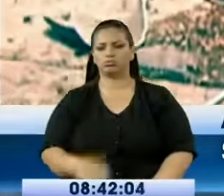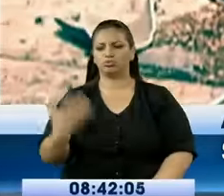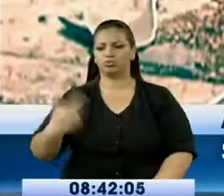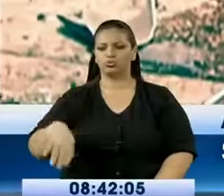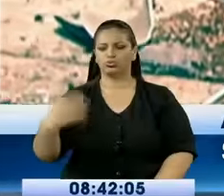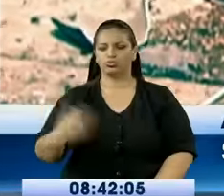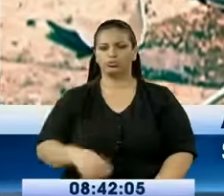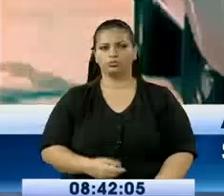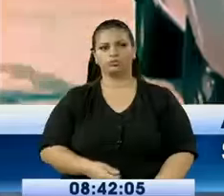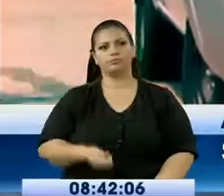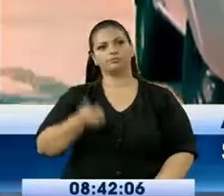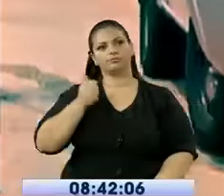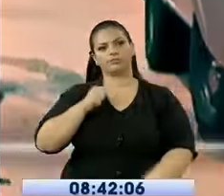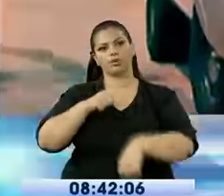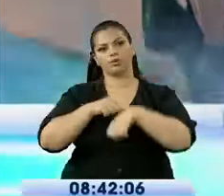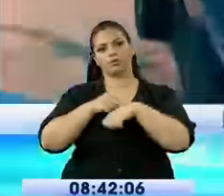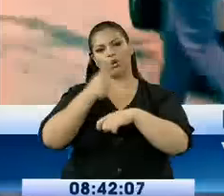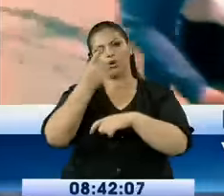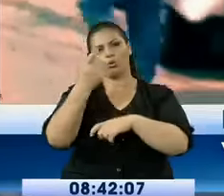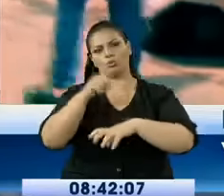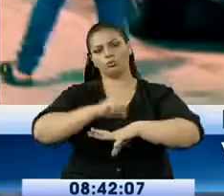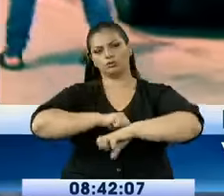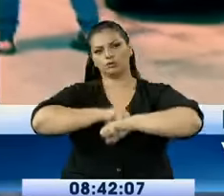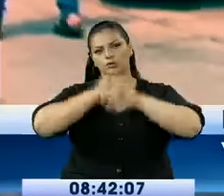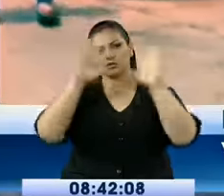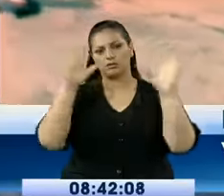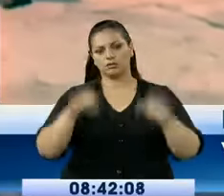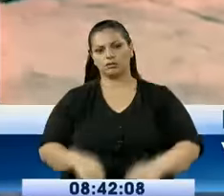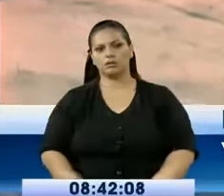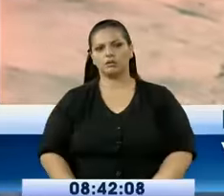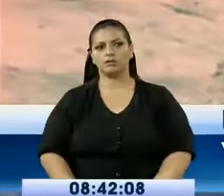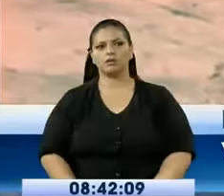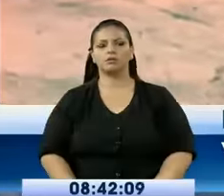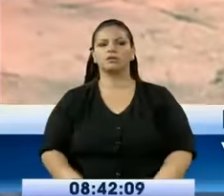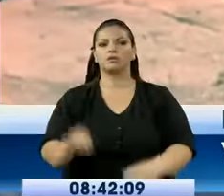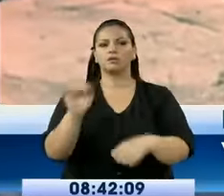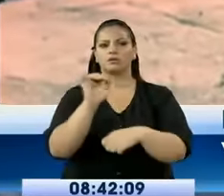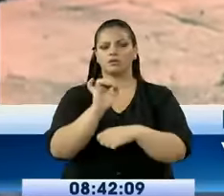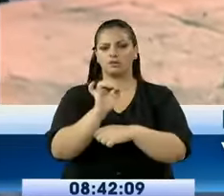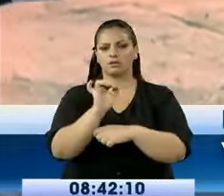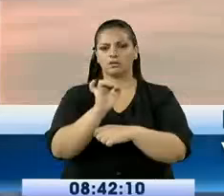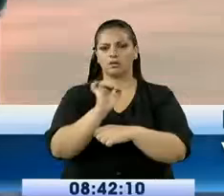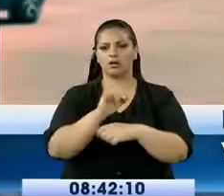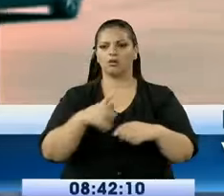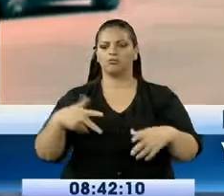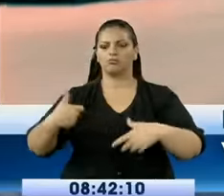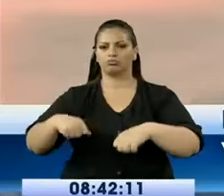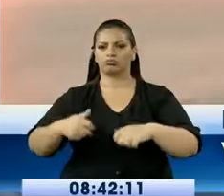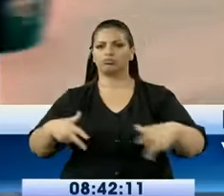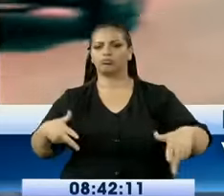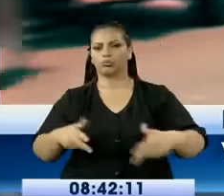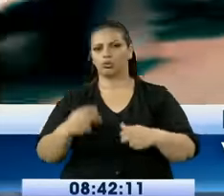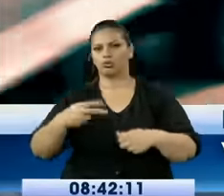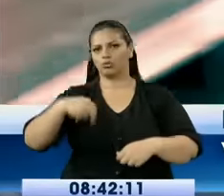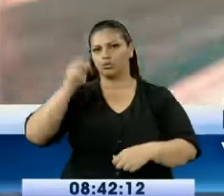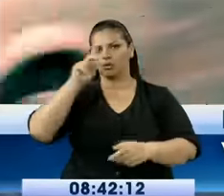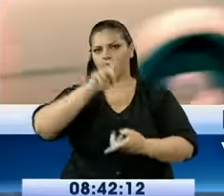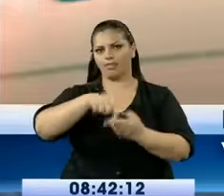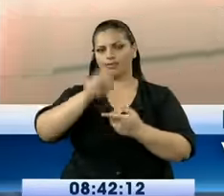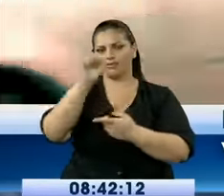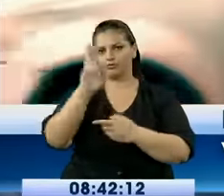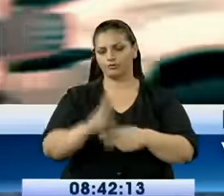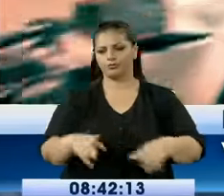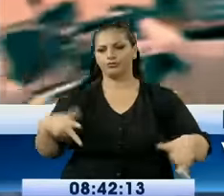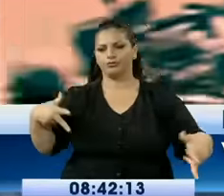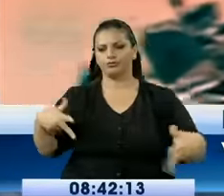11 de la mañana. La moto y uno de los autos involucrados iban de norte a sur. De pronto, frente a ellos apareció